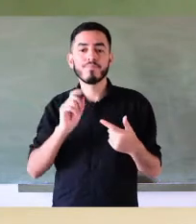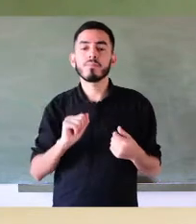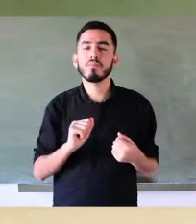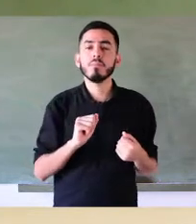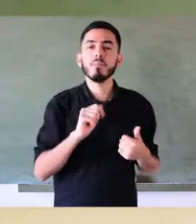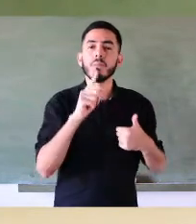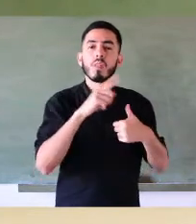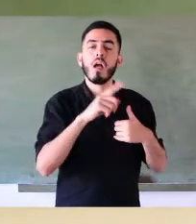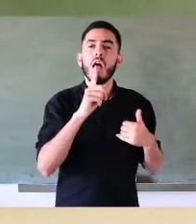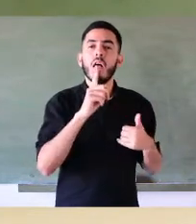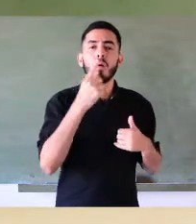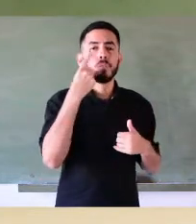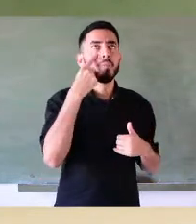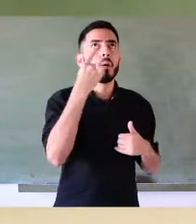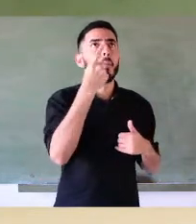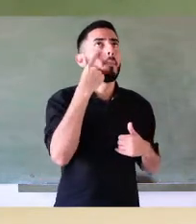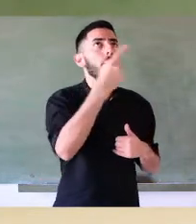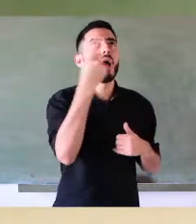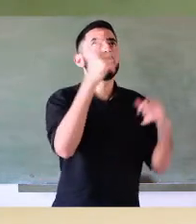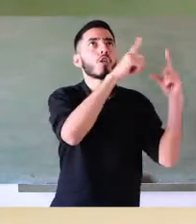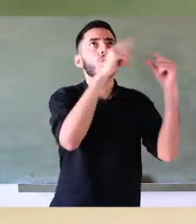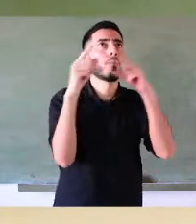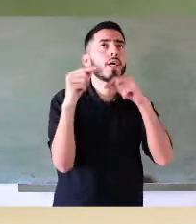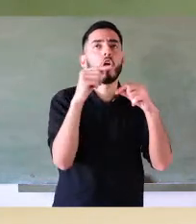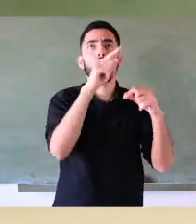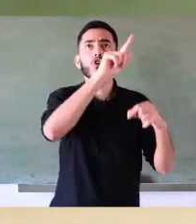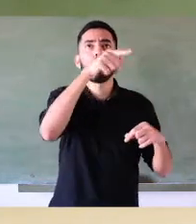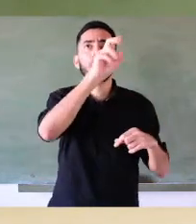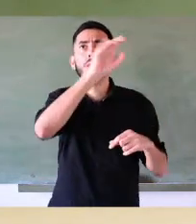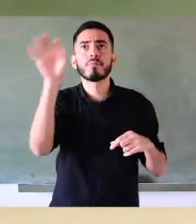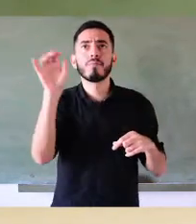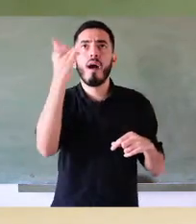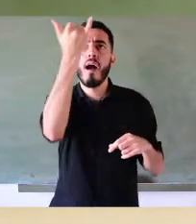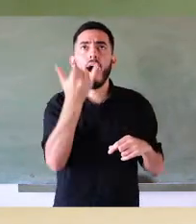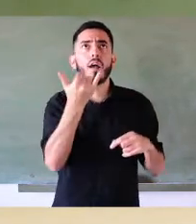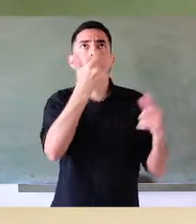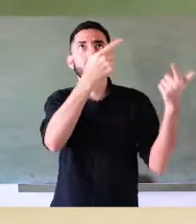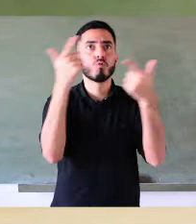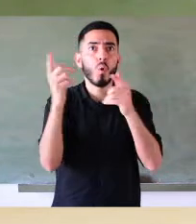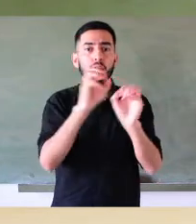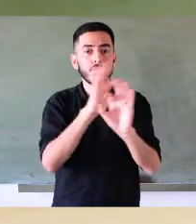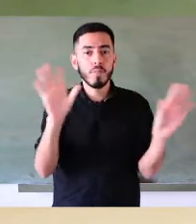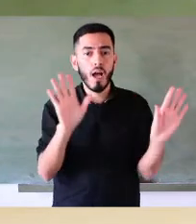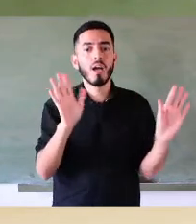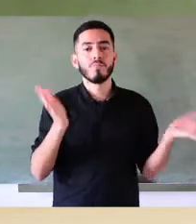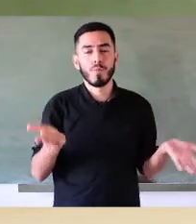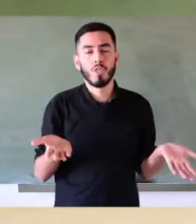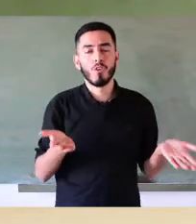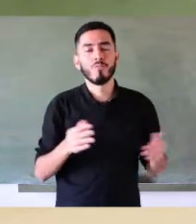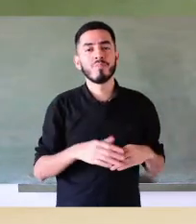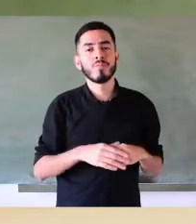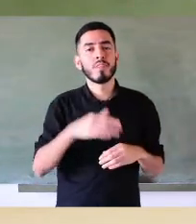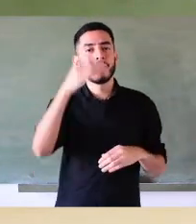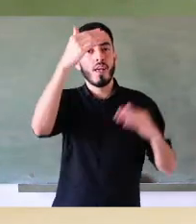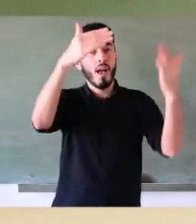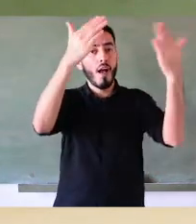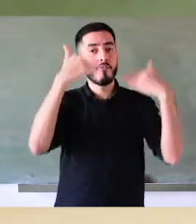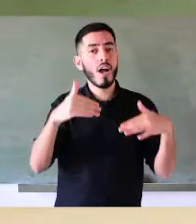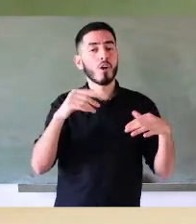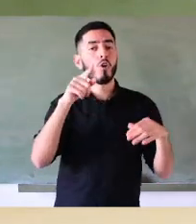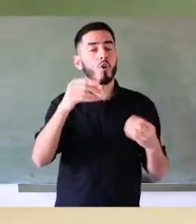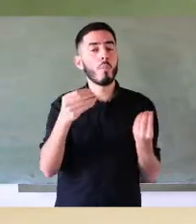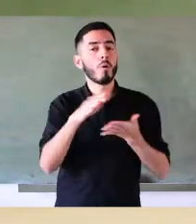cifras, números decimales, y luego, si no las tenemos, pasamos a resolver por propiedad uniforme,